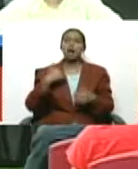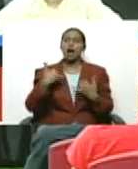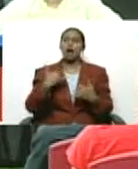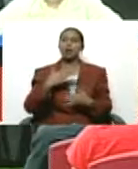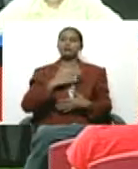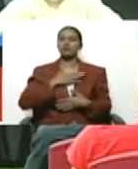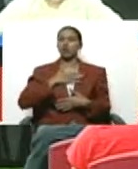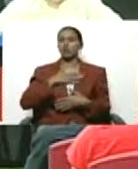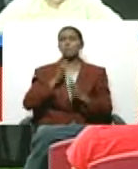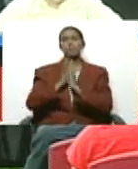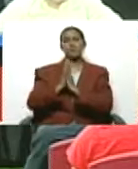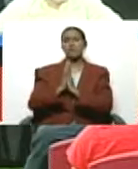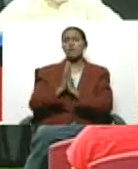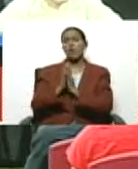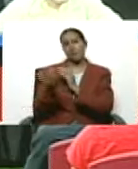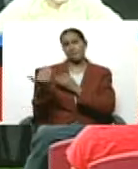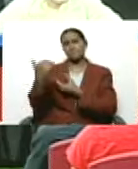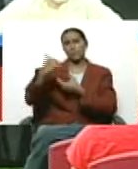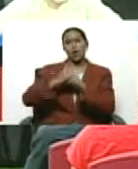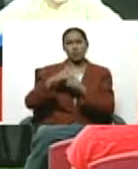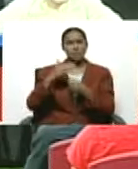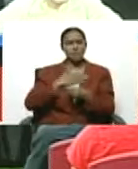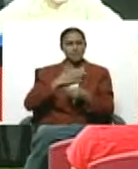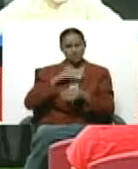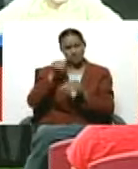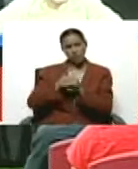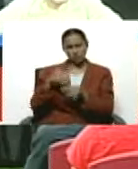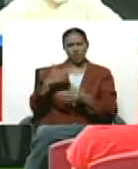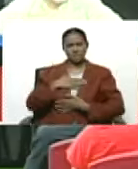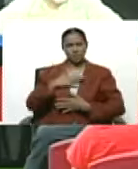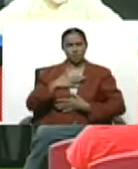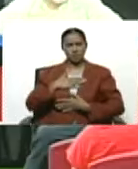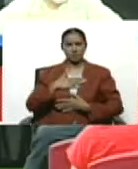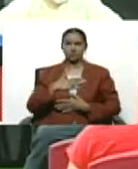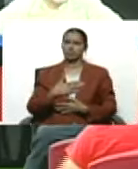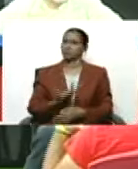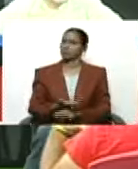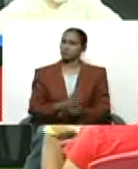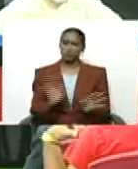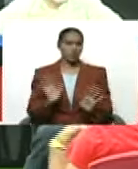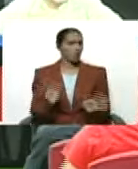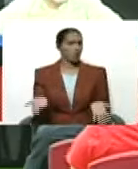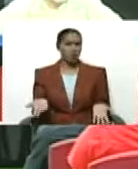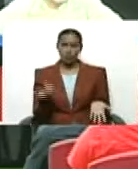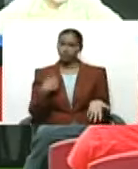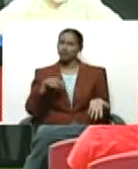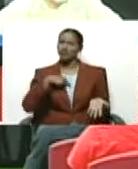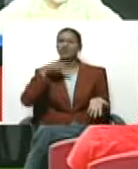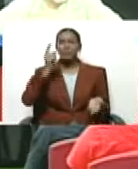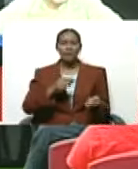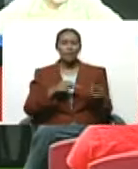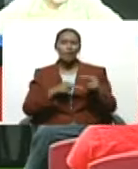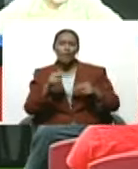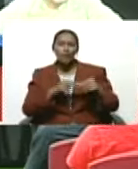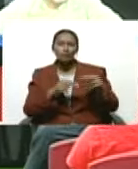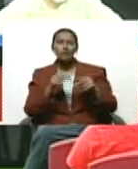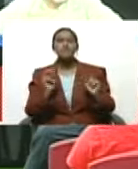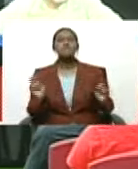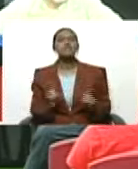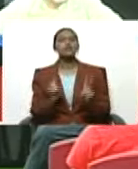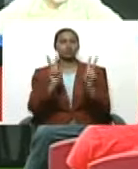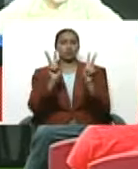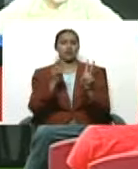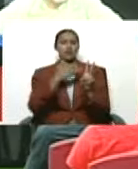tu voto. No vale, vamos. Vamos a construir esta victoria. Y el presidente ha dado